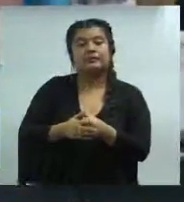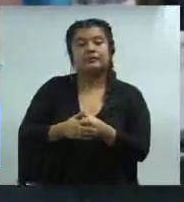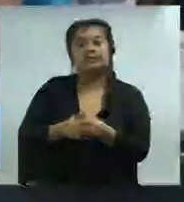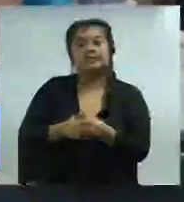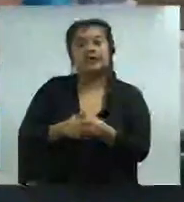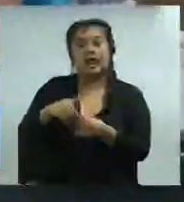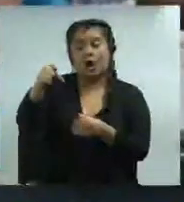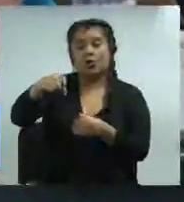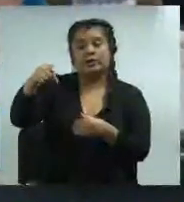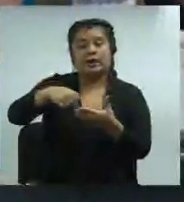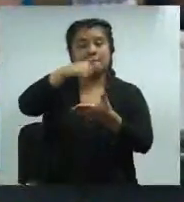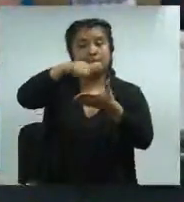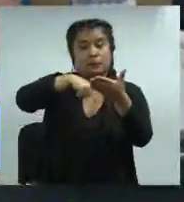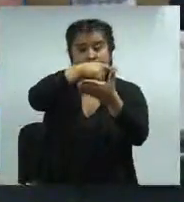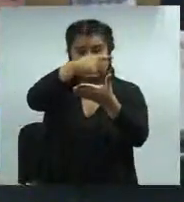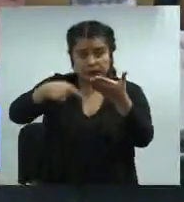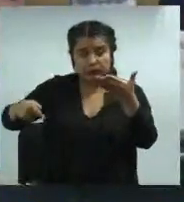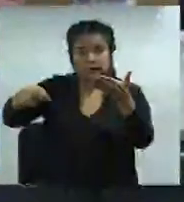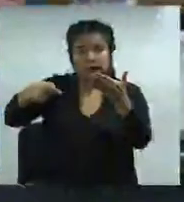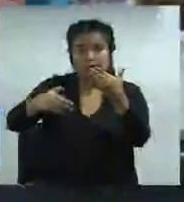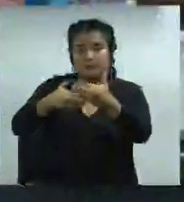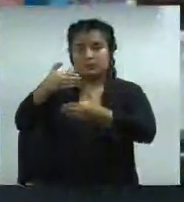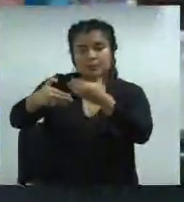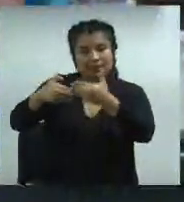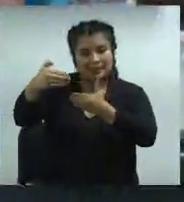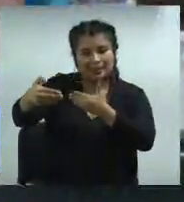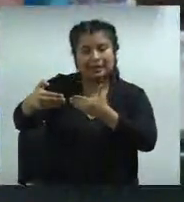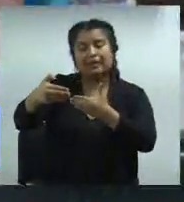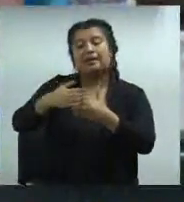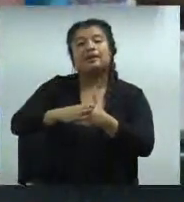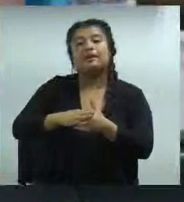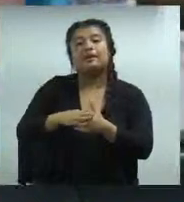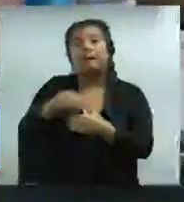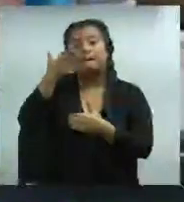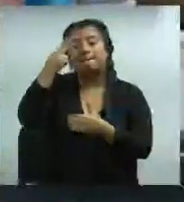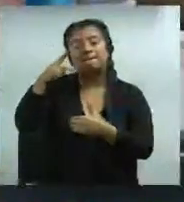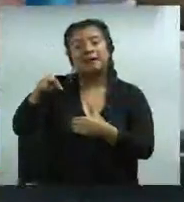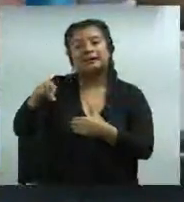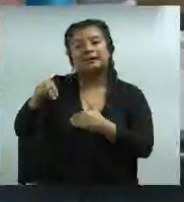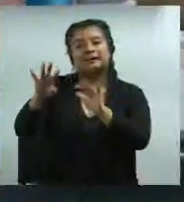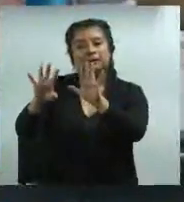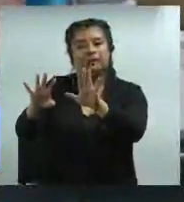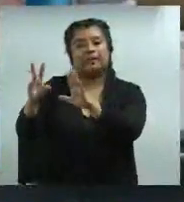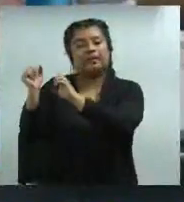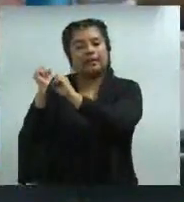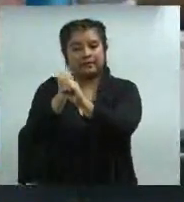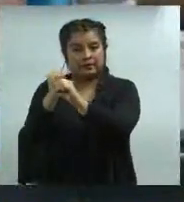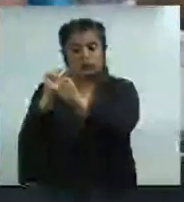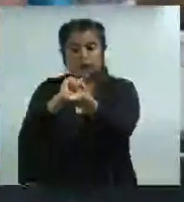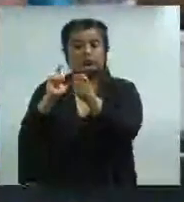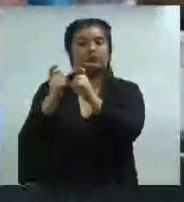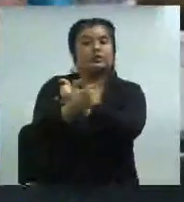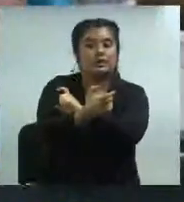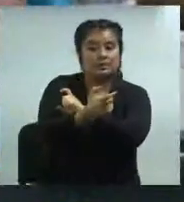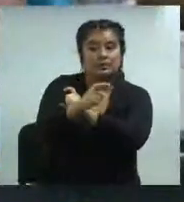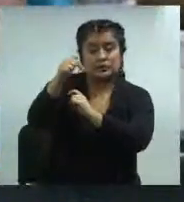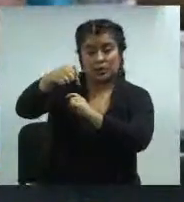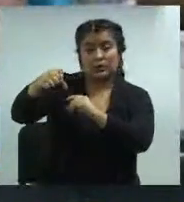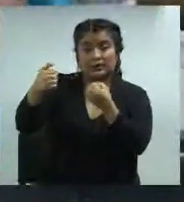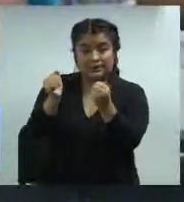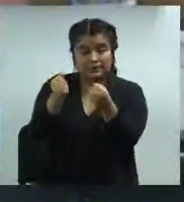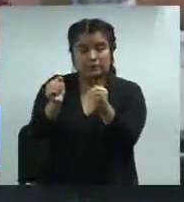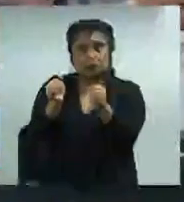se entrará a votar el orden del día para el martes 9 de abril con las modificaciones